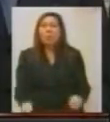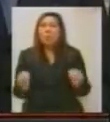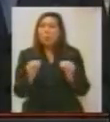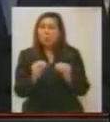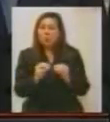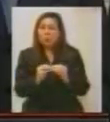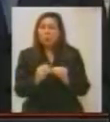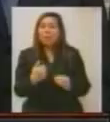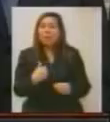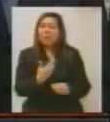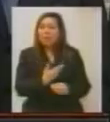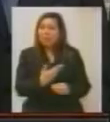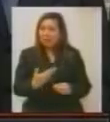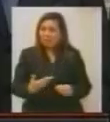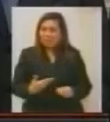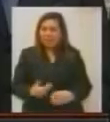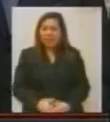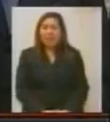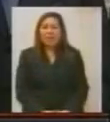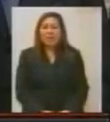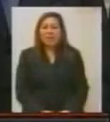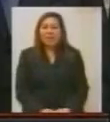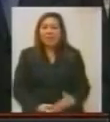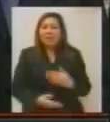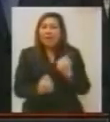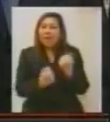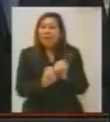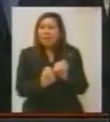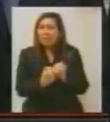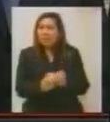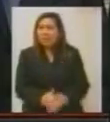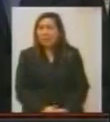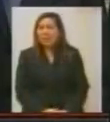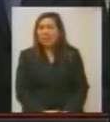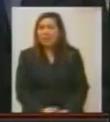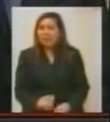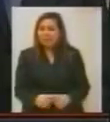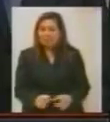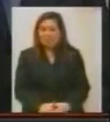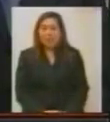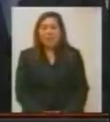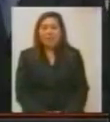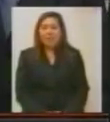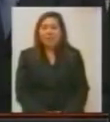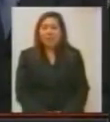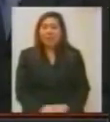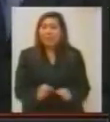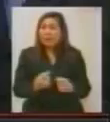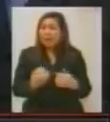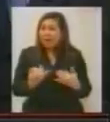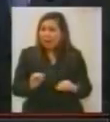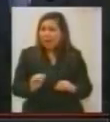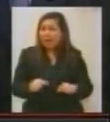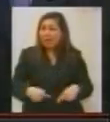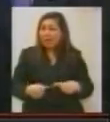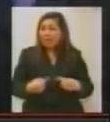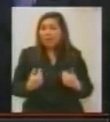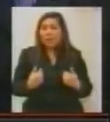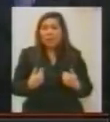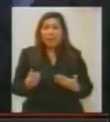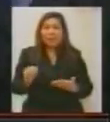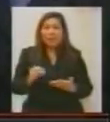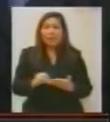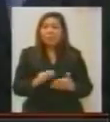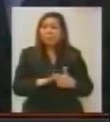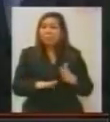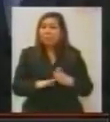bancada de gobierno, que tenemos que apoyar los procesos gubernativos, que si hay discusiones las someteremos a